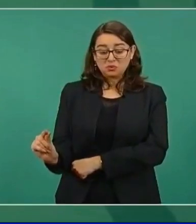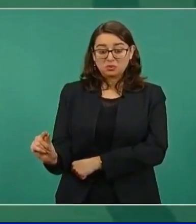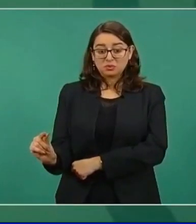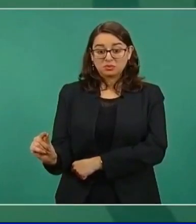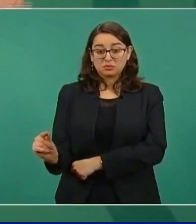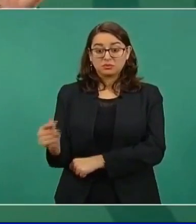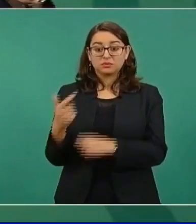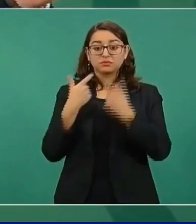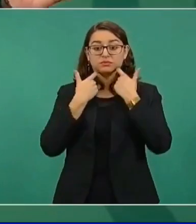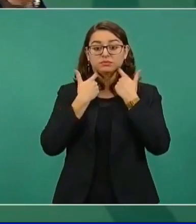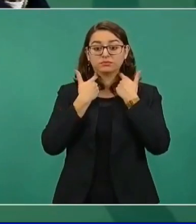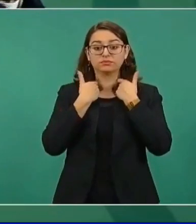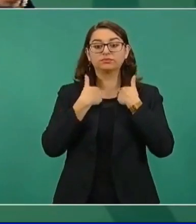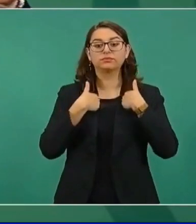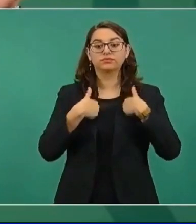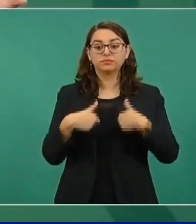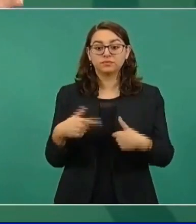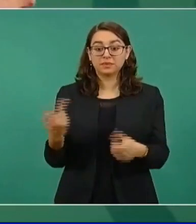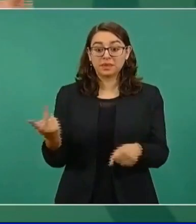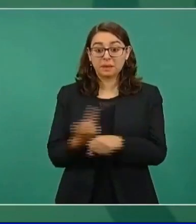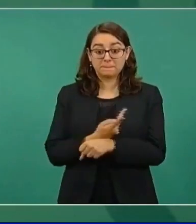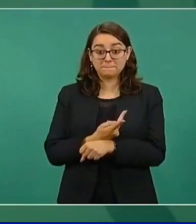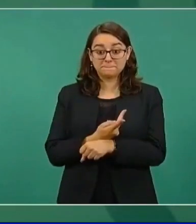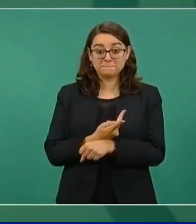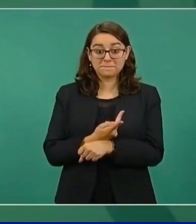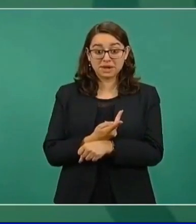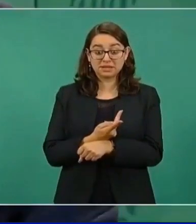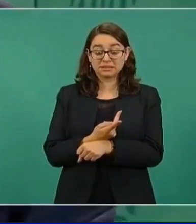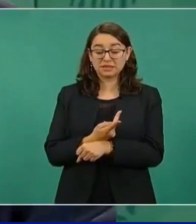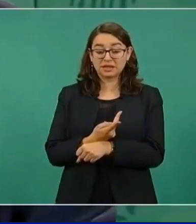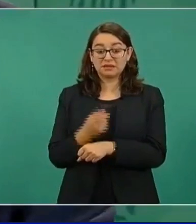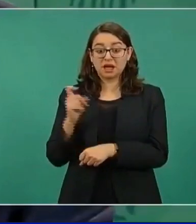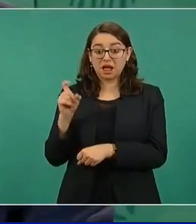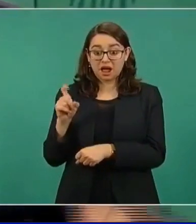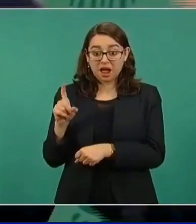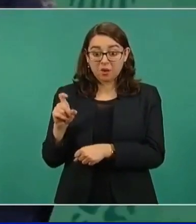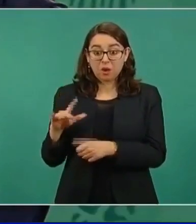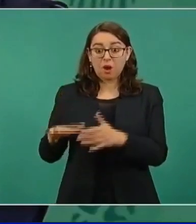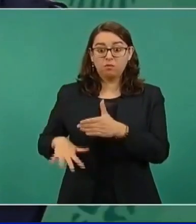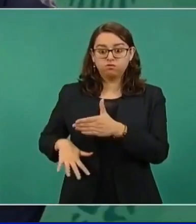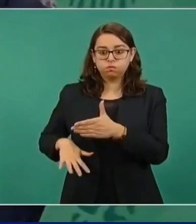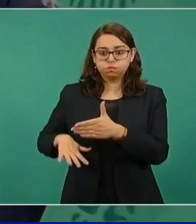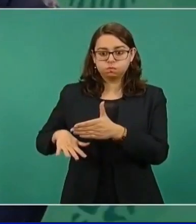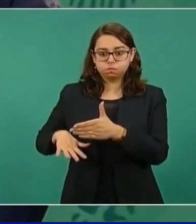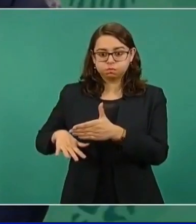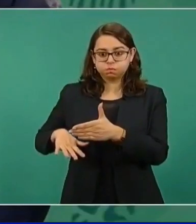y tienen que acumular, almacenar agua